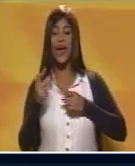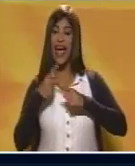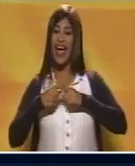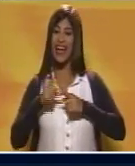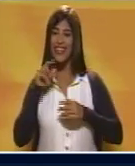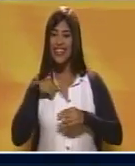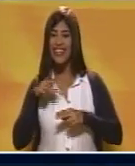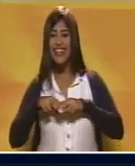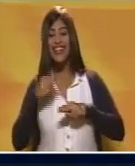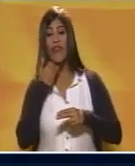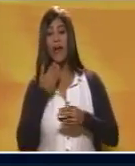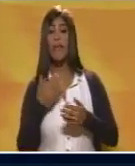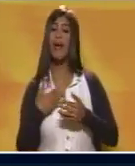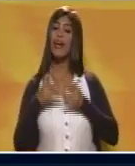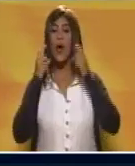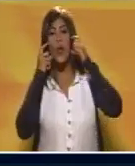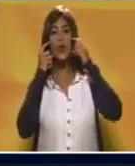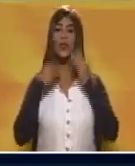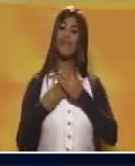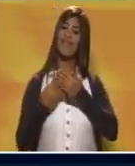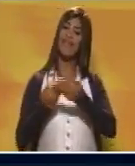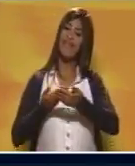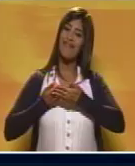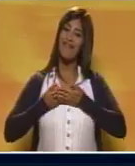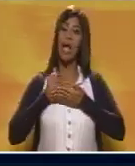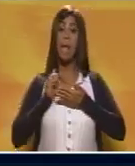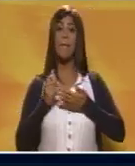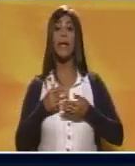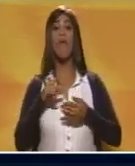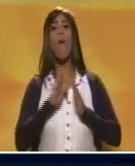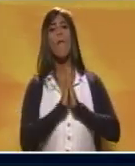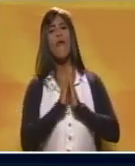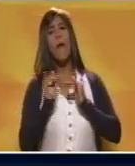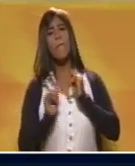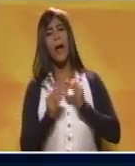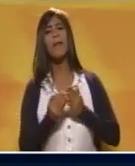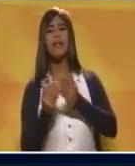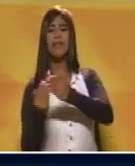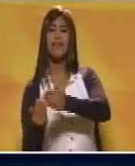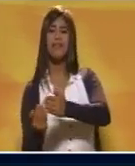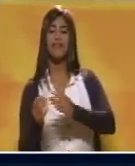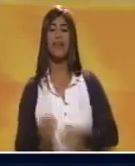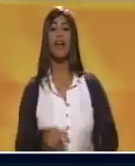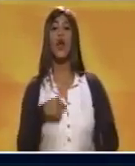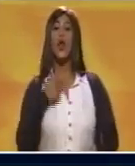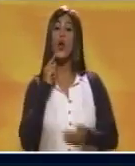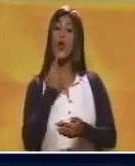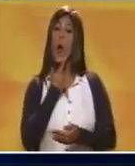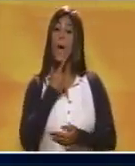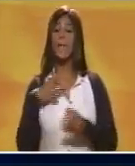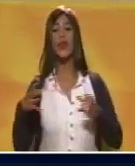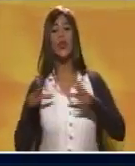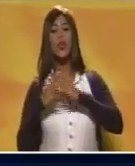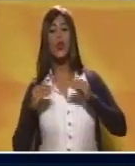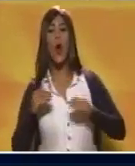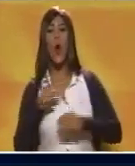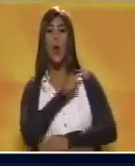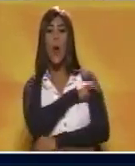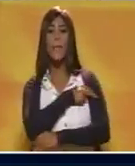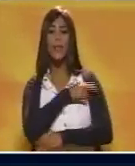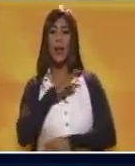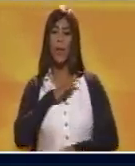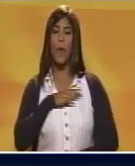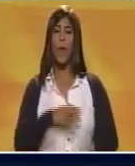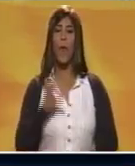paciente de 13 años le entregó un precioso osito de peluche para que se lo entregara al pequeño Archie en nombre de todo el Hospital Infantil de